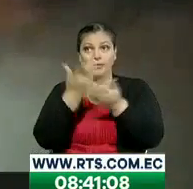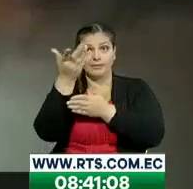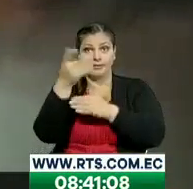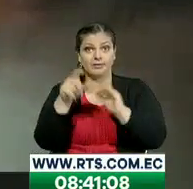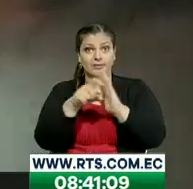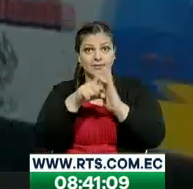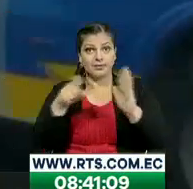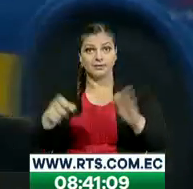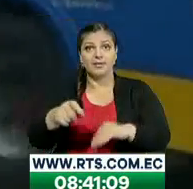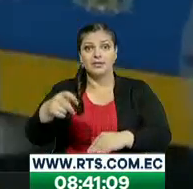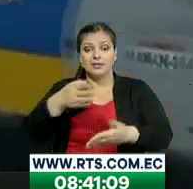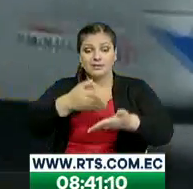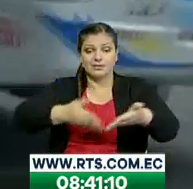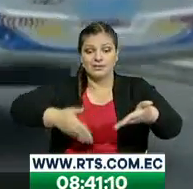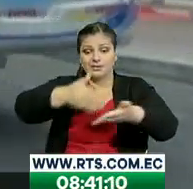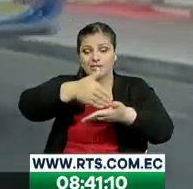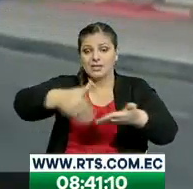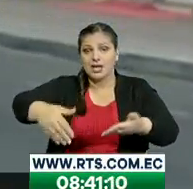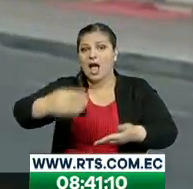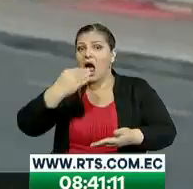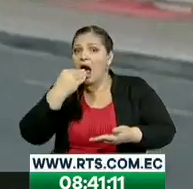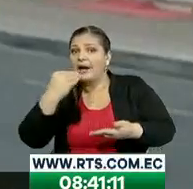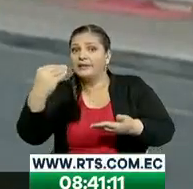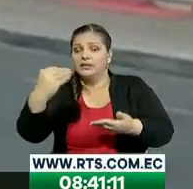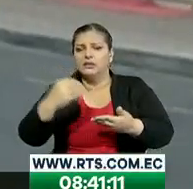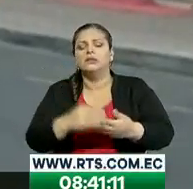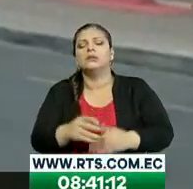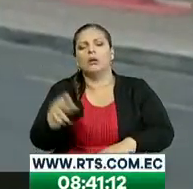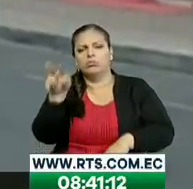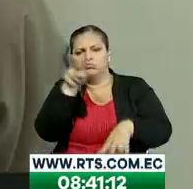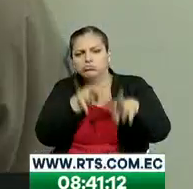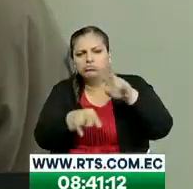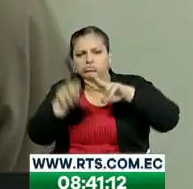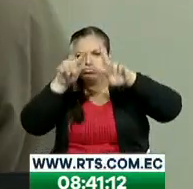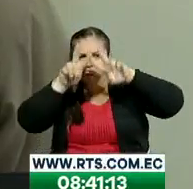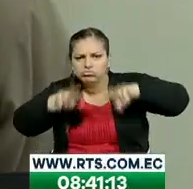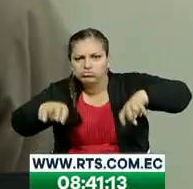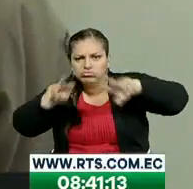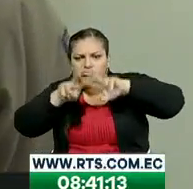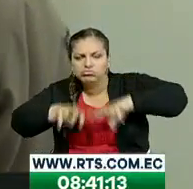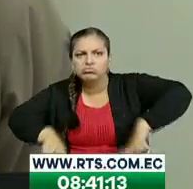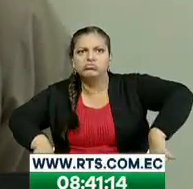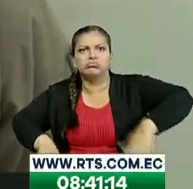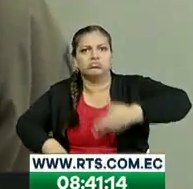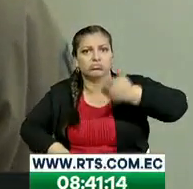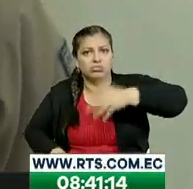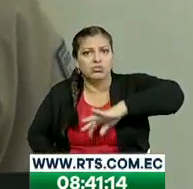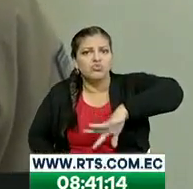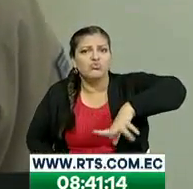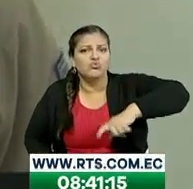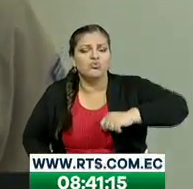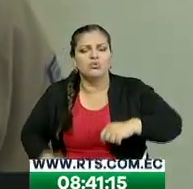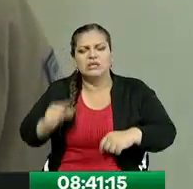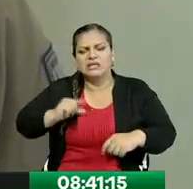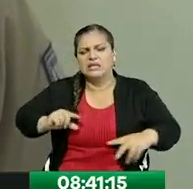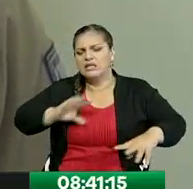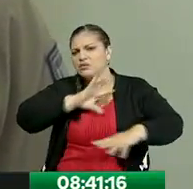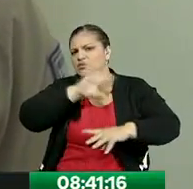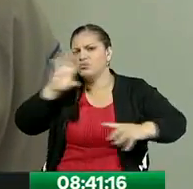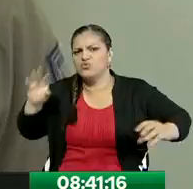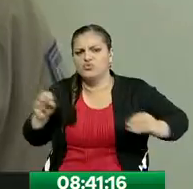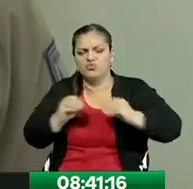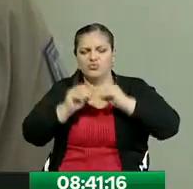investigación. Hasta la fecha, dos asaltos han sido denunciados en esta zona. Mediante las investigaciones y personal de la policía judicial que se